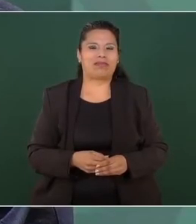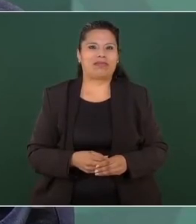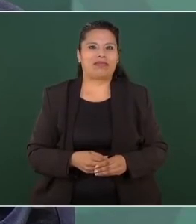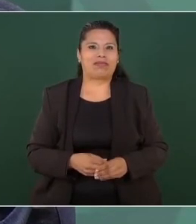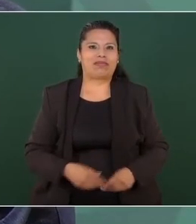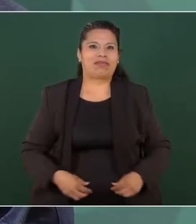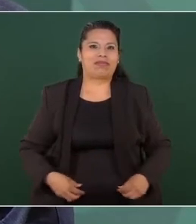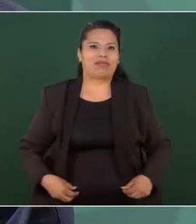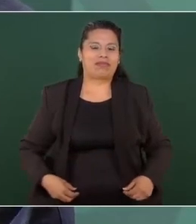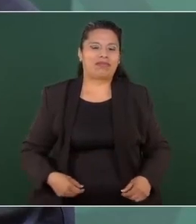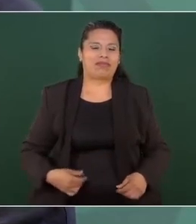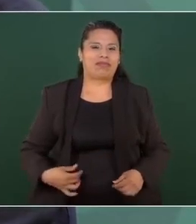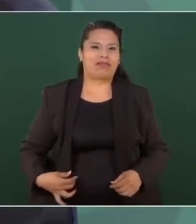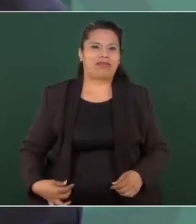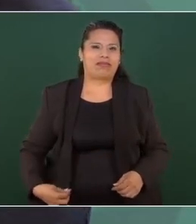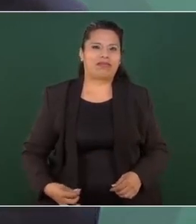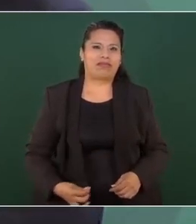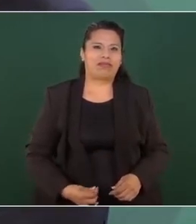Entonces,